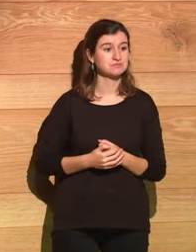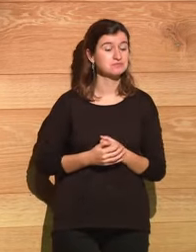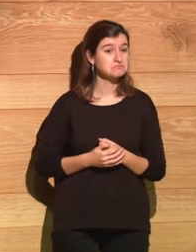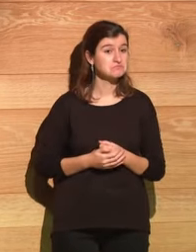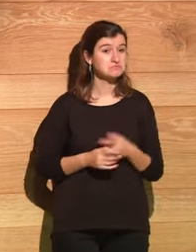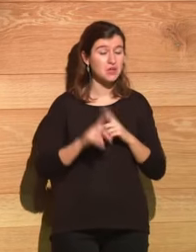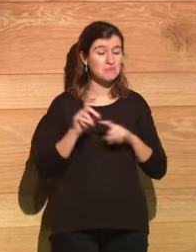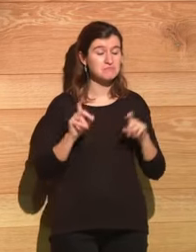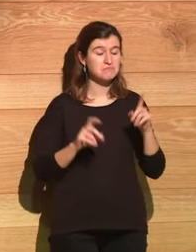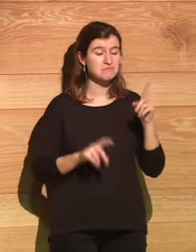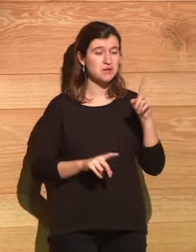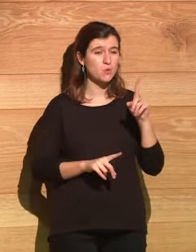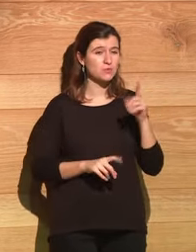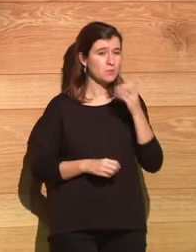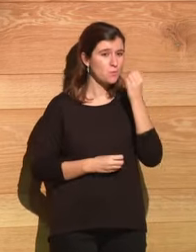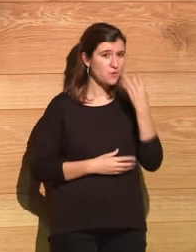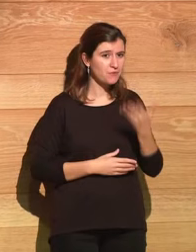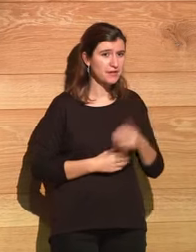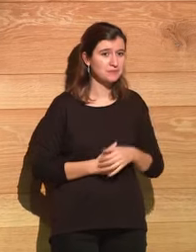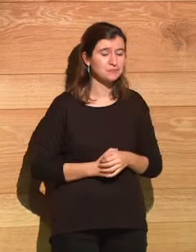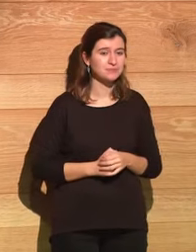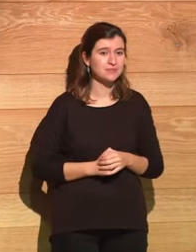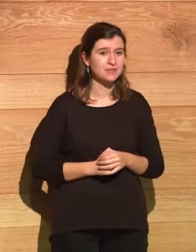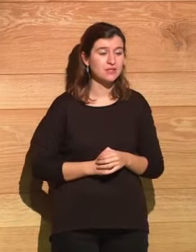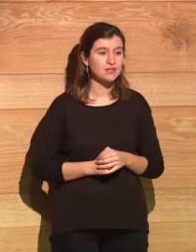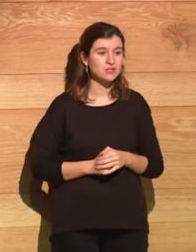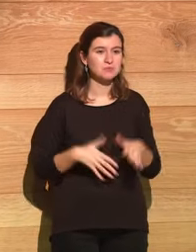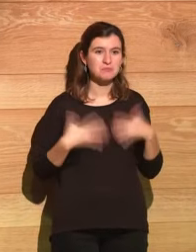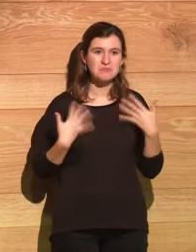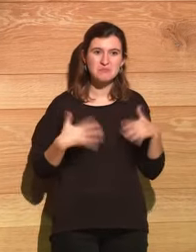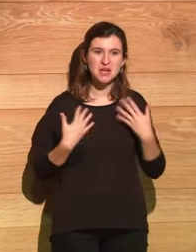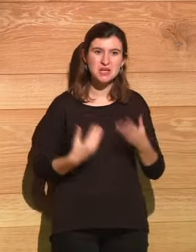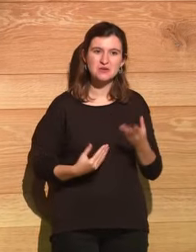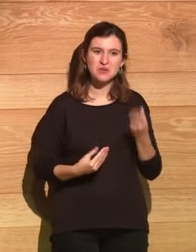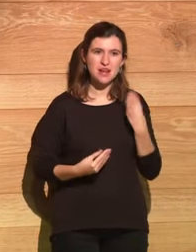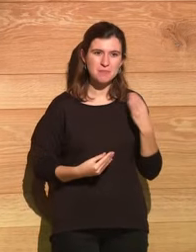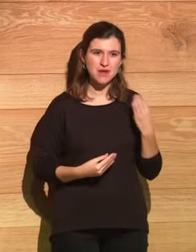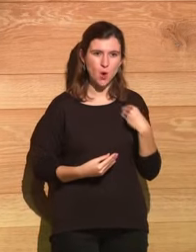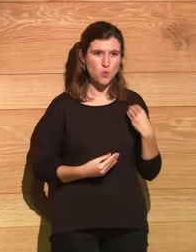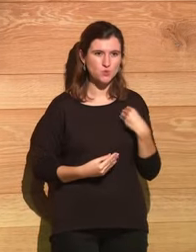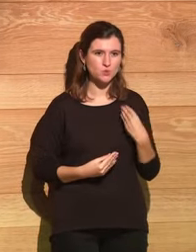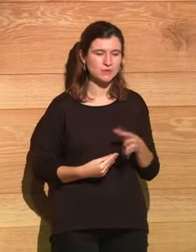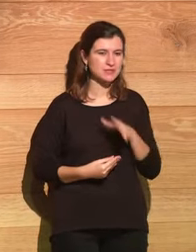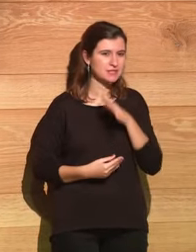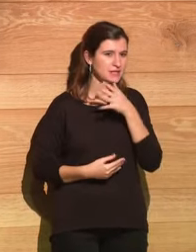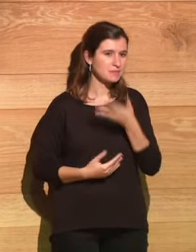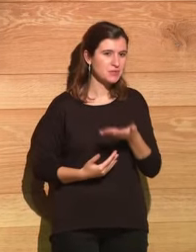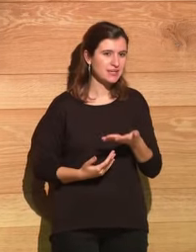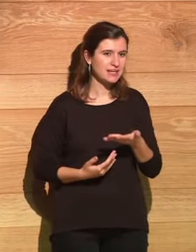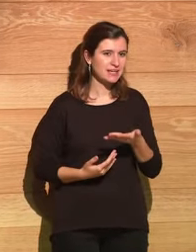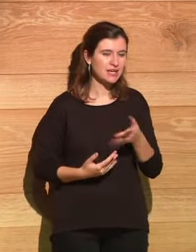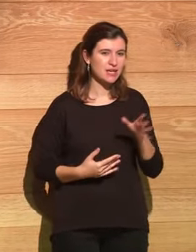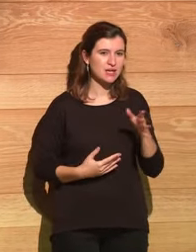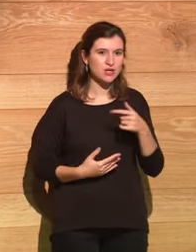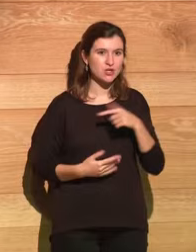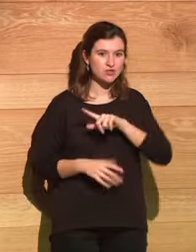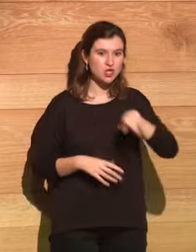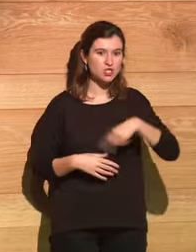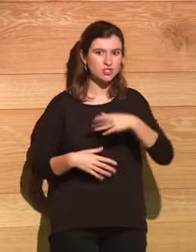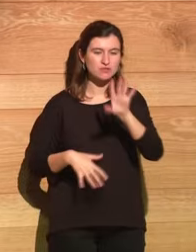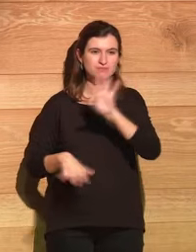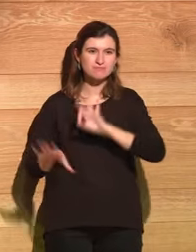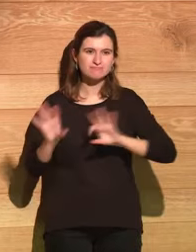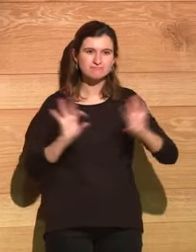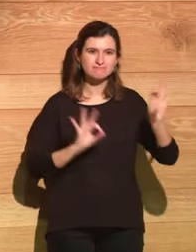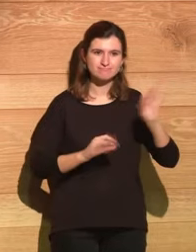Muy buena pregunta. De hecho, me alegro mucho que me haya hecho esta pregunta porque los hemos elegido sobre la base